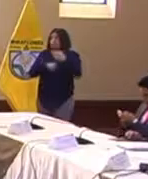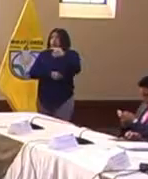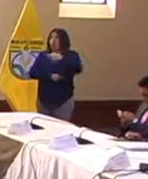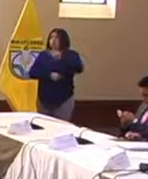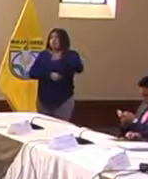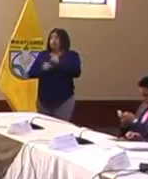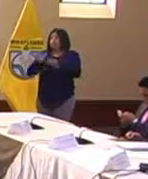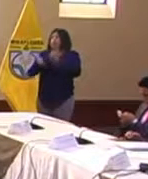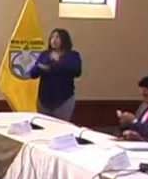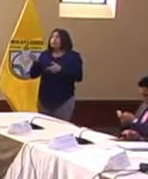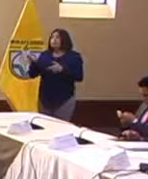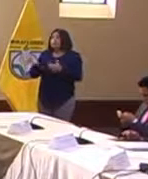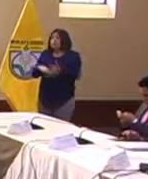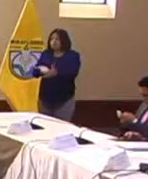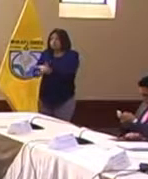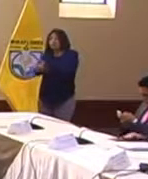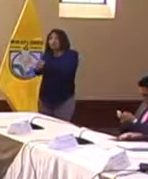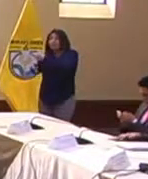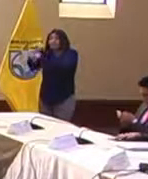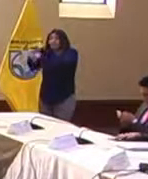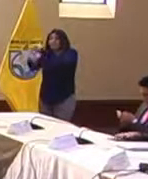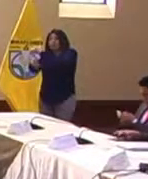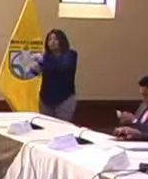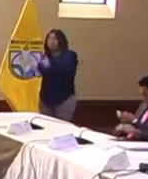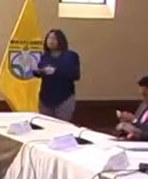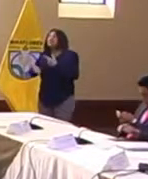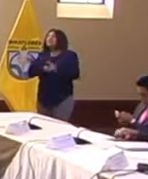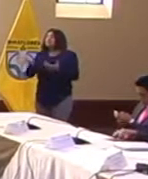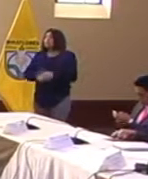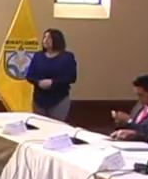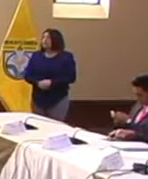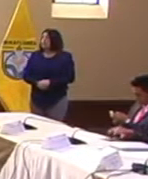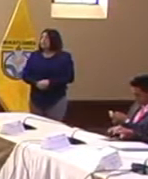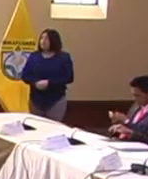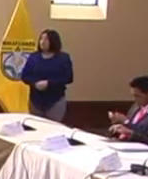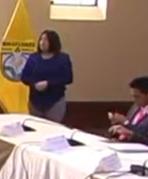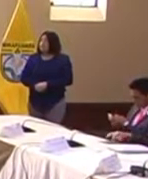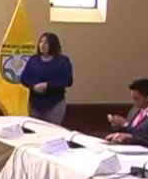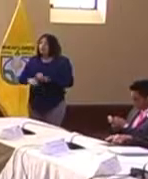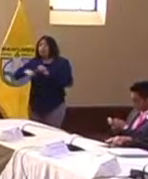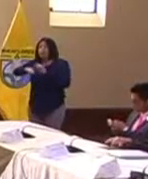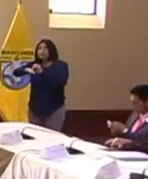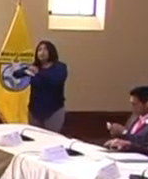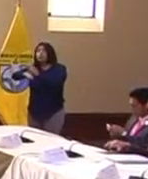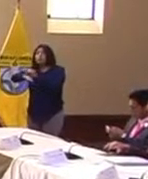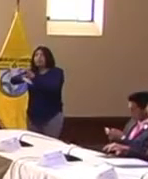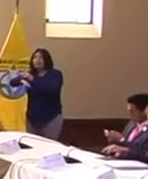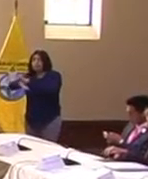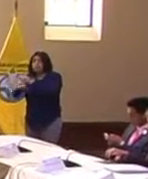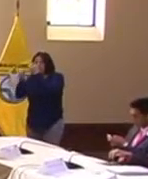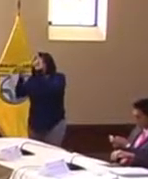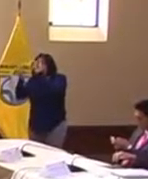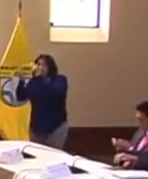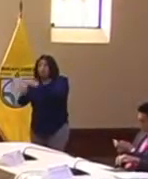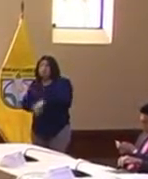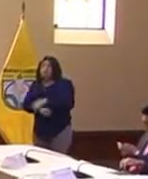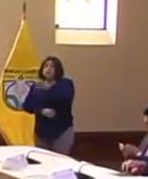14-2016 de la Gerencia de Planificación y Presupuesto respecto a la implementación de una recomendación del informe